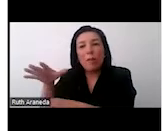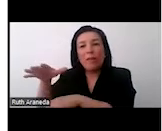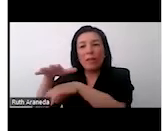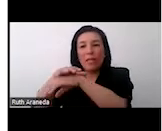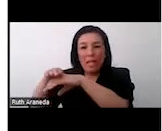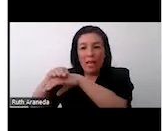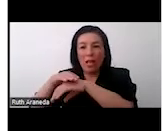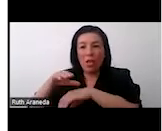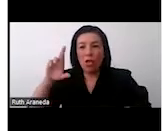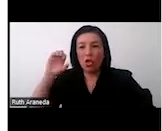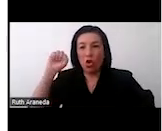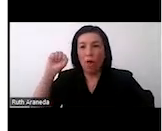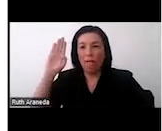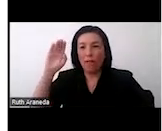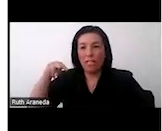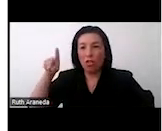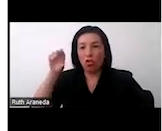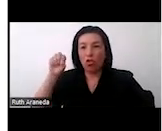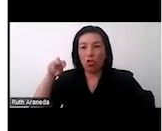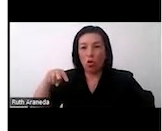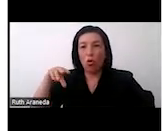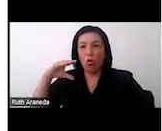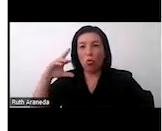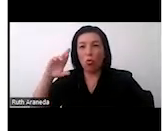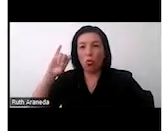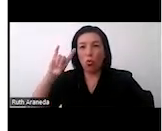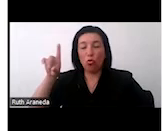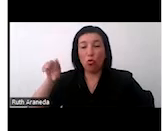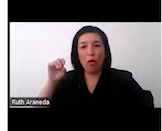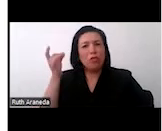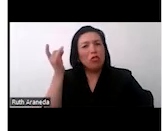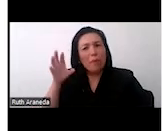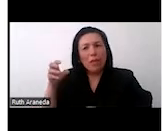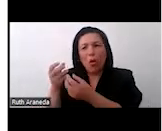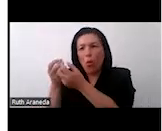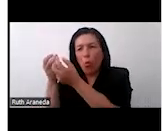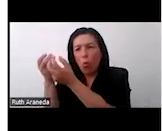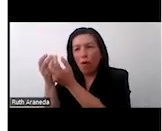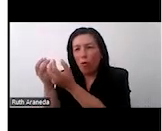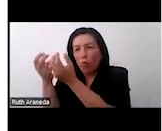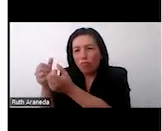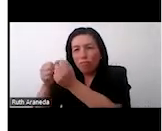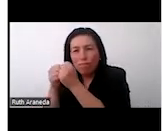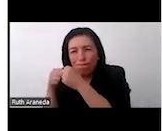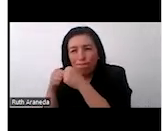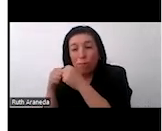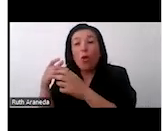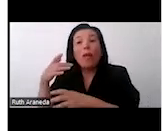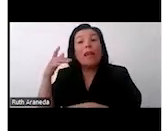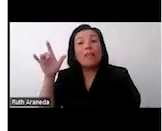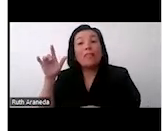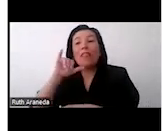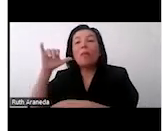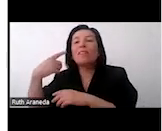Crusoe, en Juan Fernández. Así que ella es semiendémica, porque está a veces y a veces